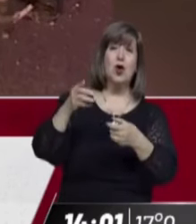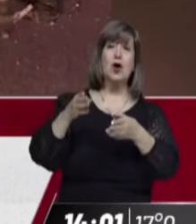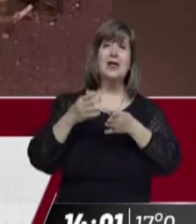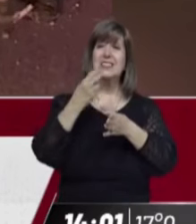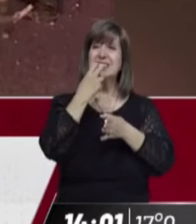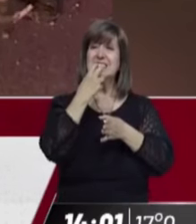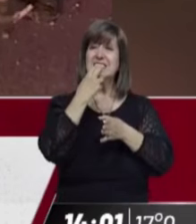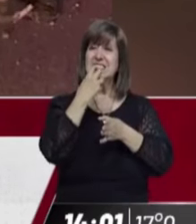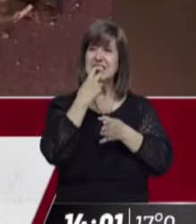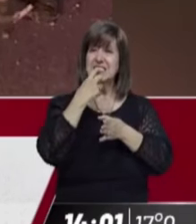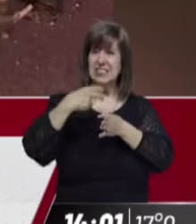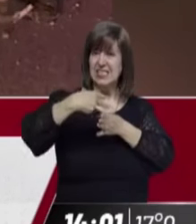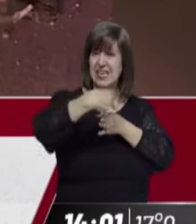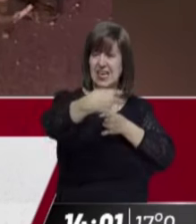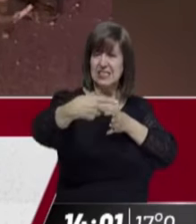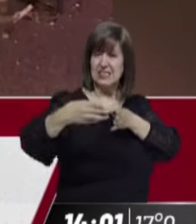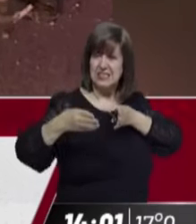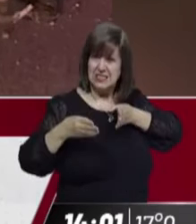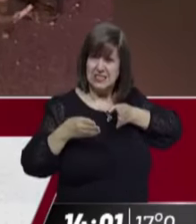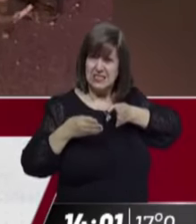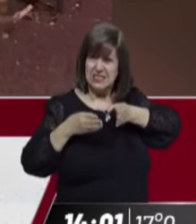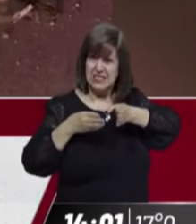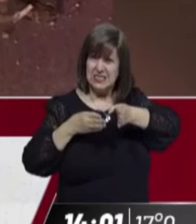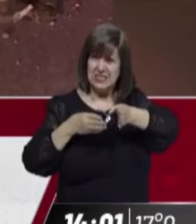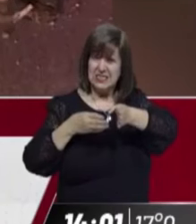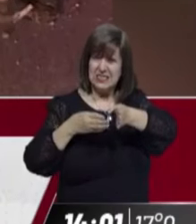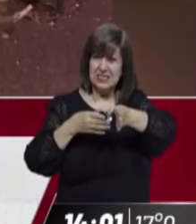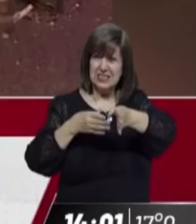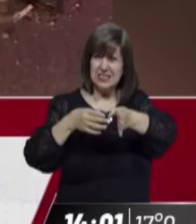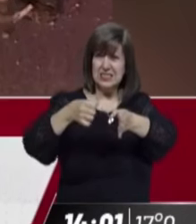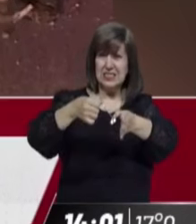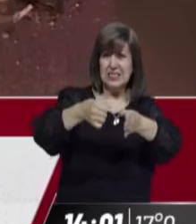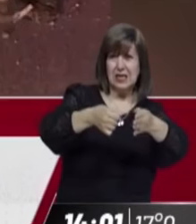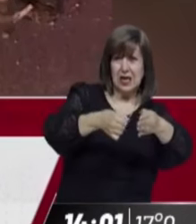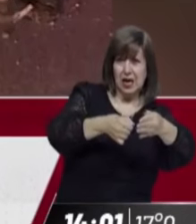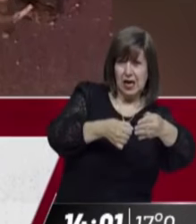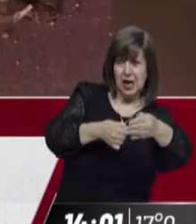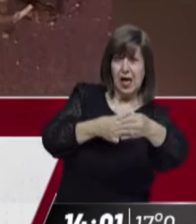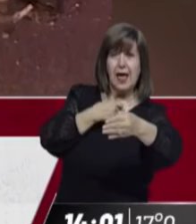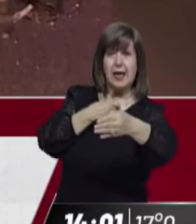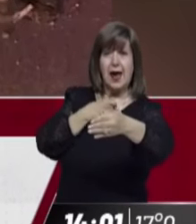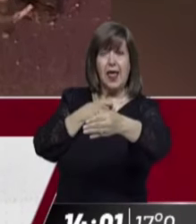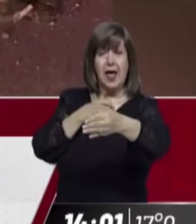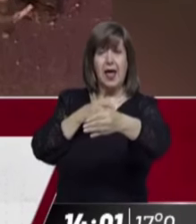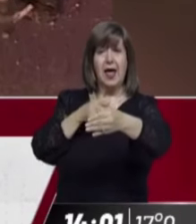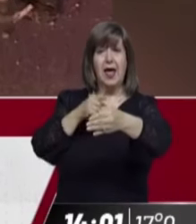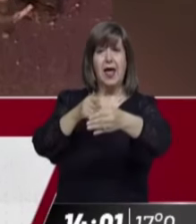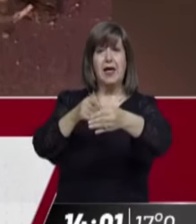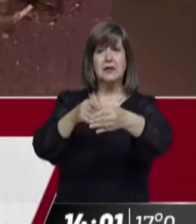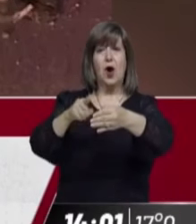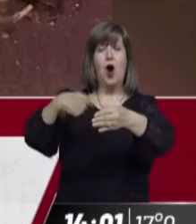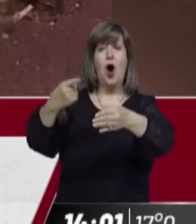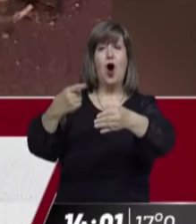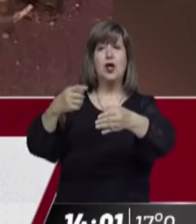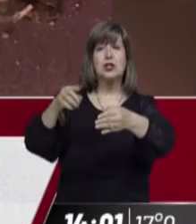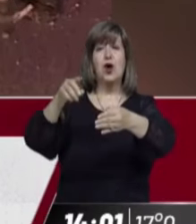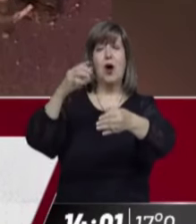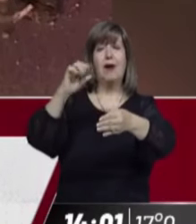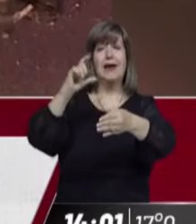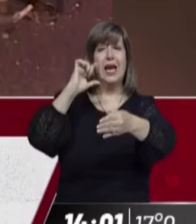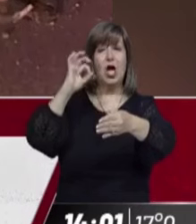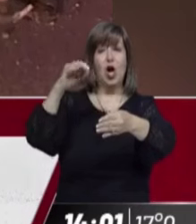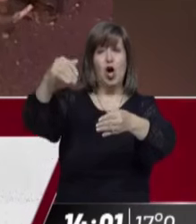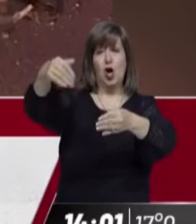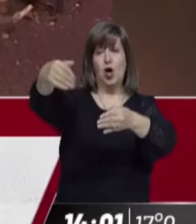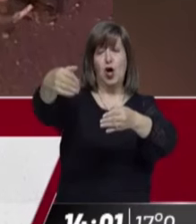impactó con el guardarrail y cuando intentó recuperarse e insertarse nuevamente en la carpeta asfáltica, impactó contra un Renault Clio que era